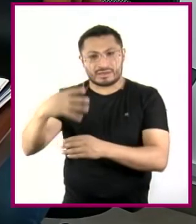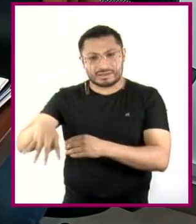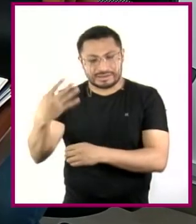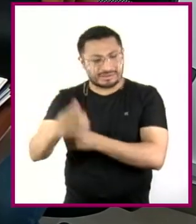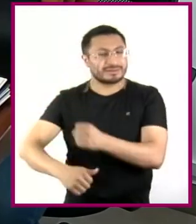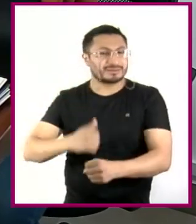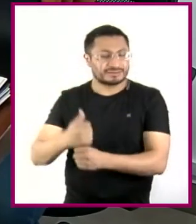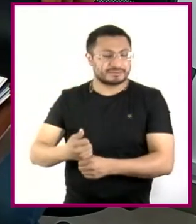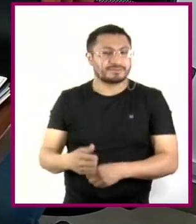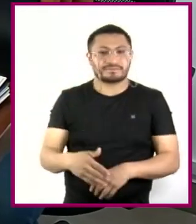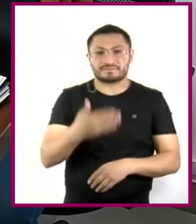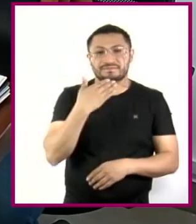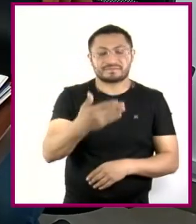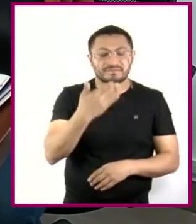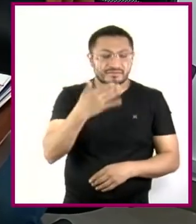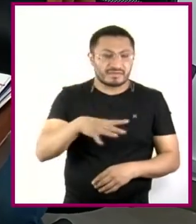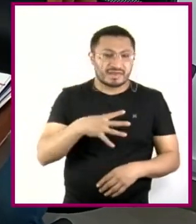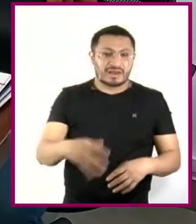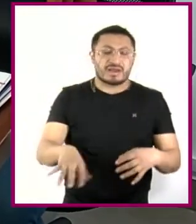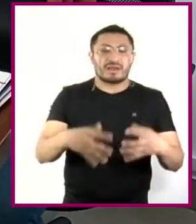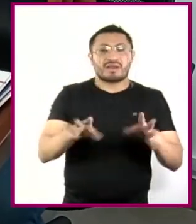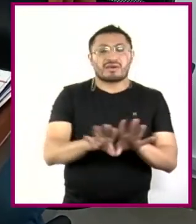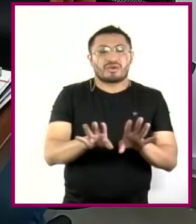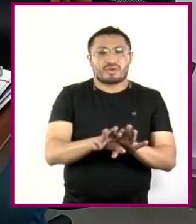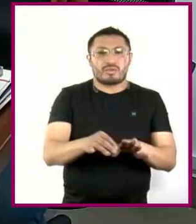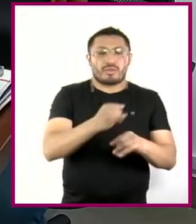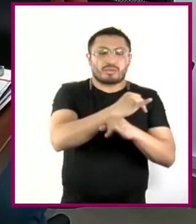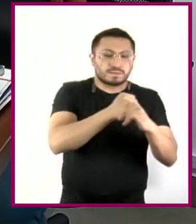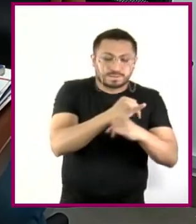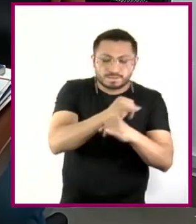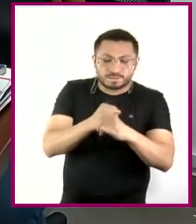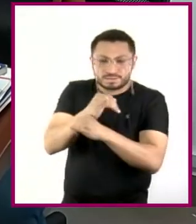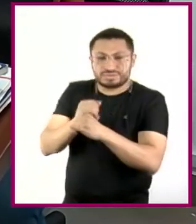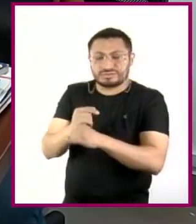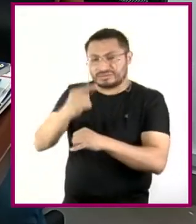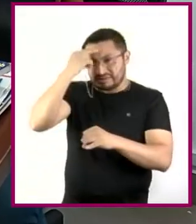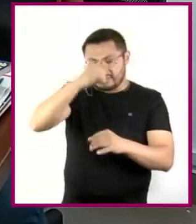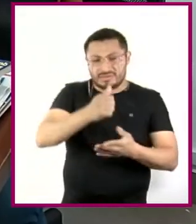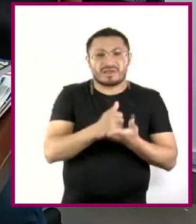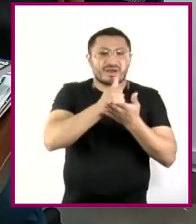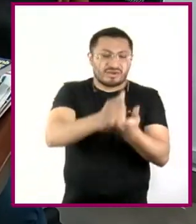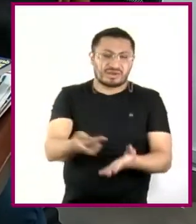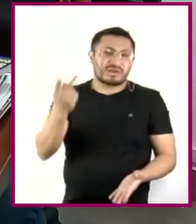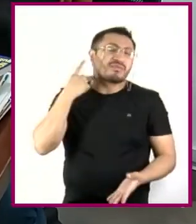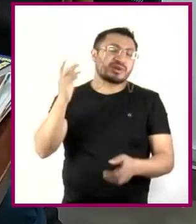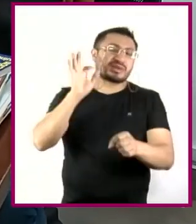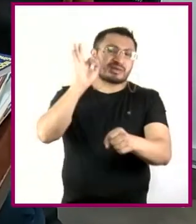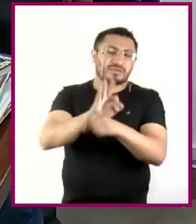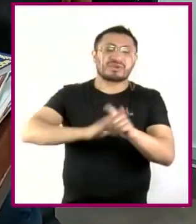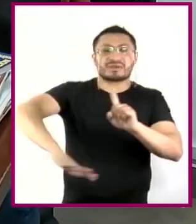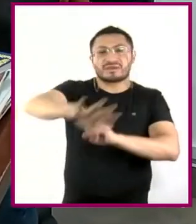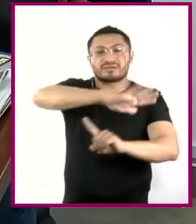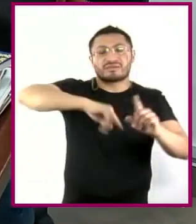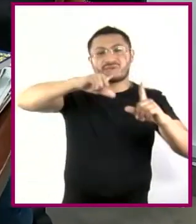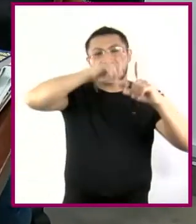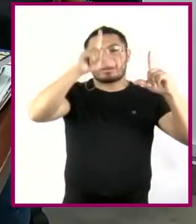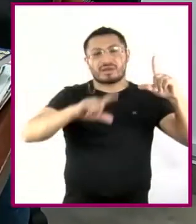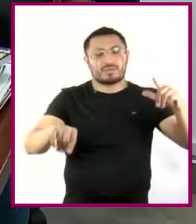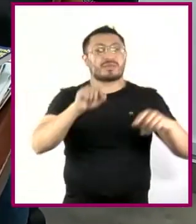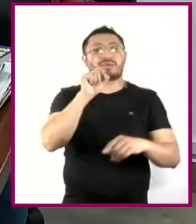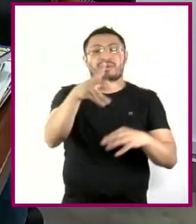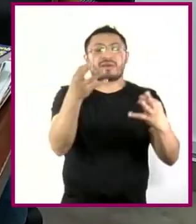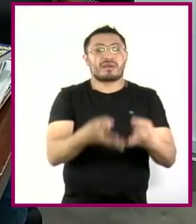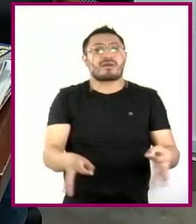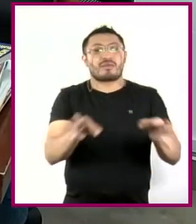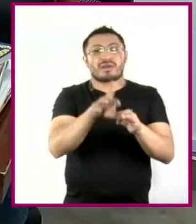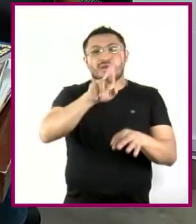Qué bueno que existen instrumentos económicos y estadísticos como parte de la política ambiental en nuestro país. También es importante